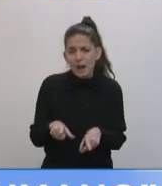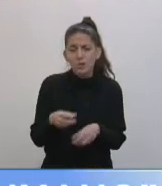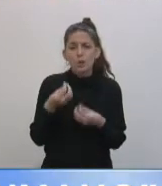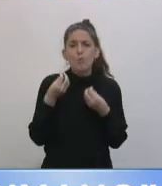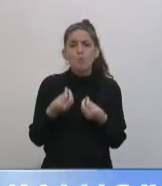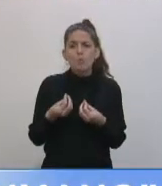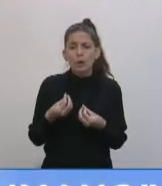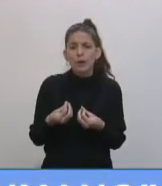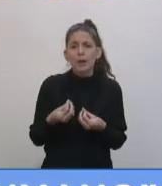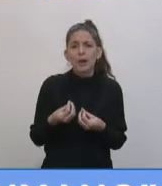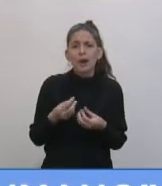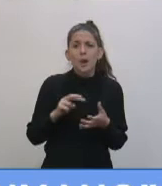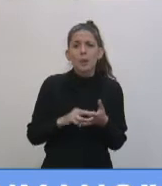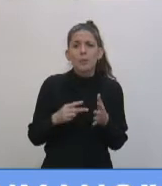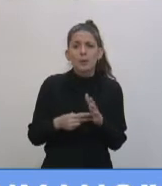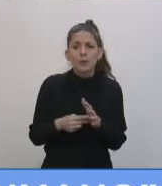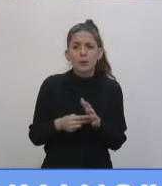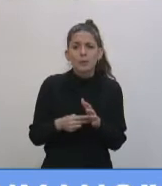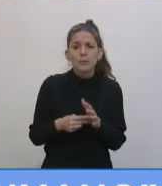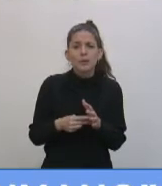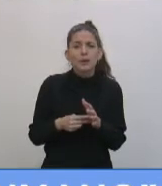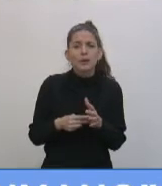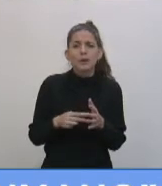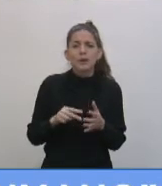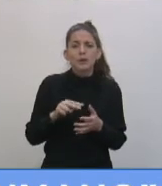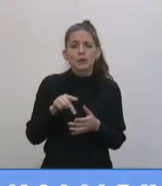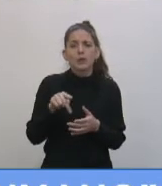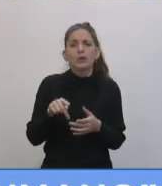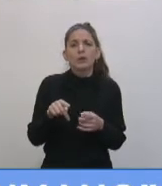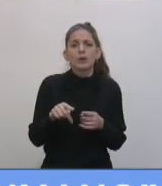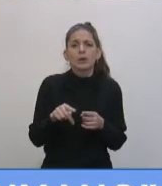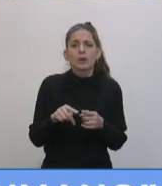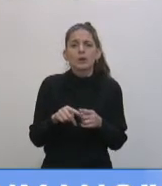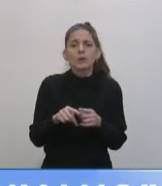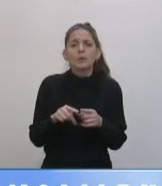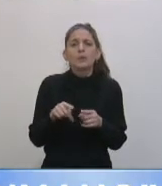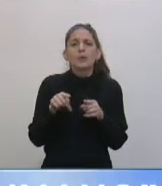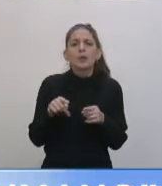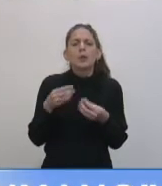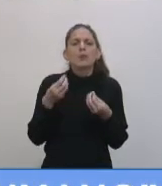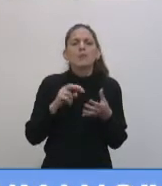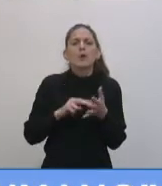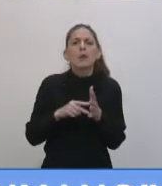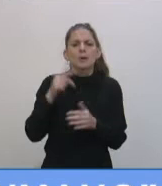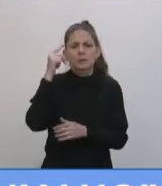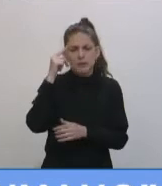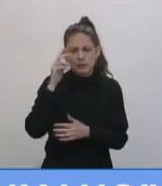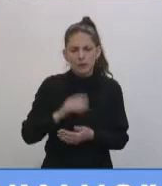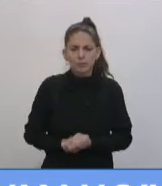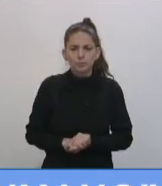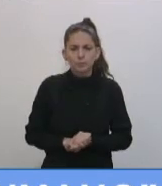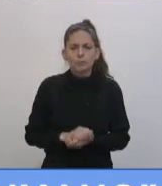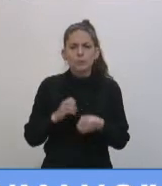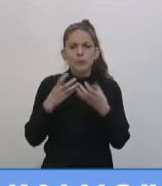es que esos problemas se repiten, ciclos, ¿no? Se repiten cíclicamente. En